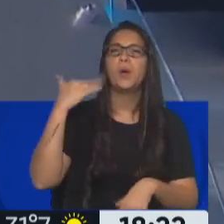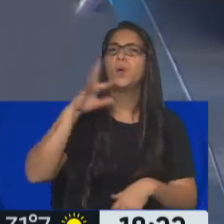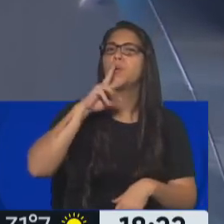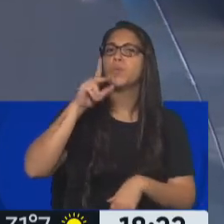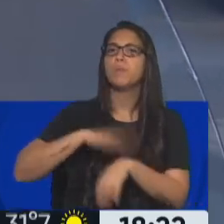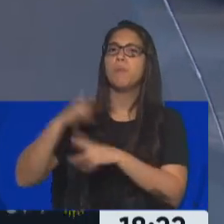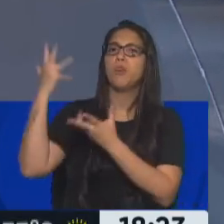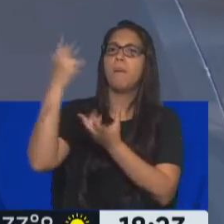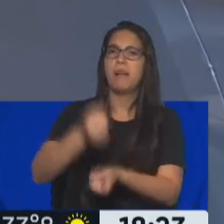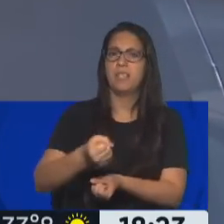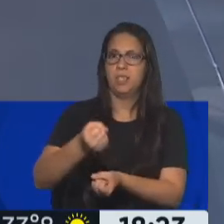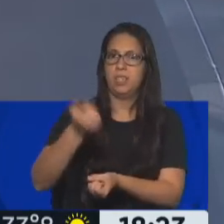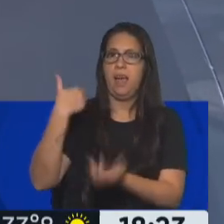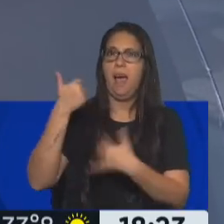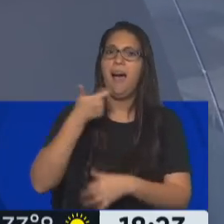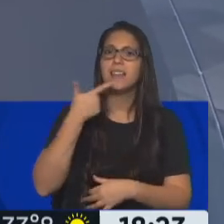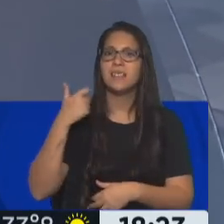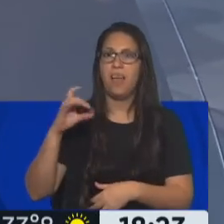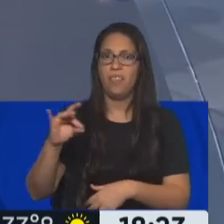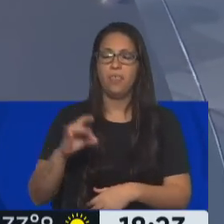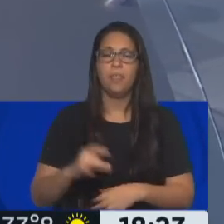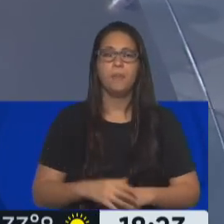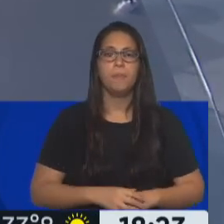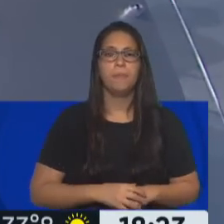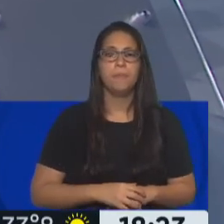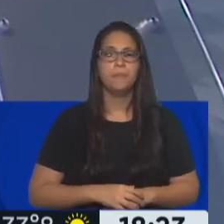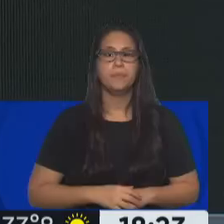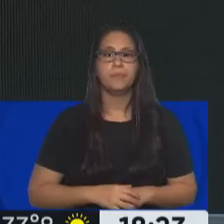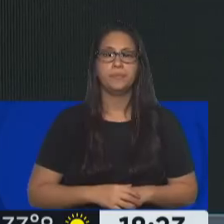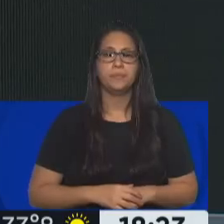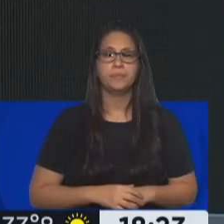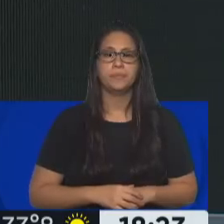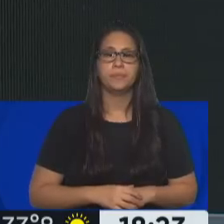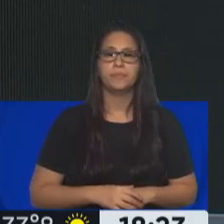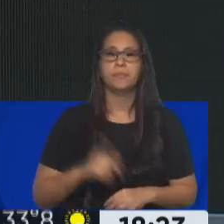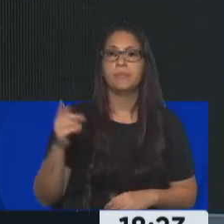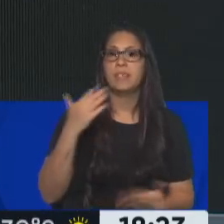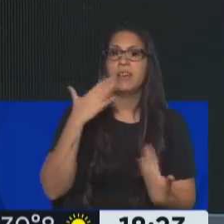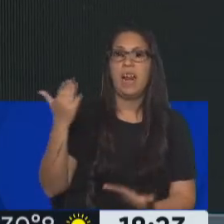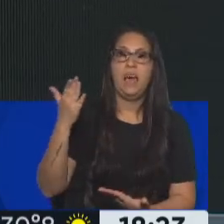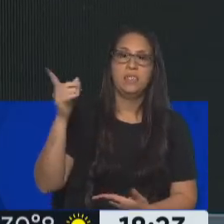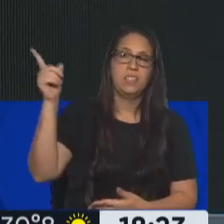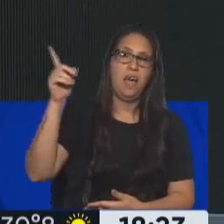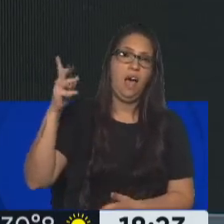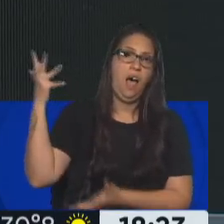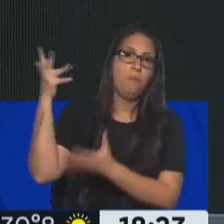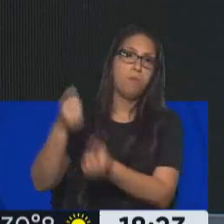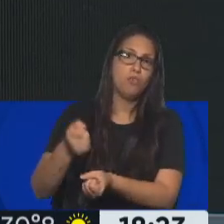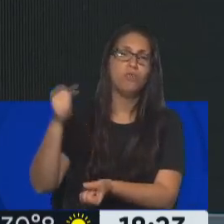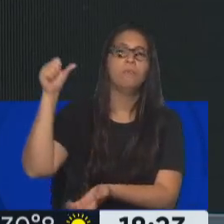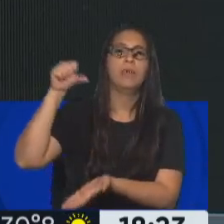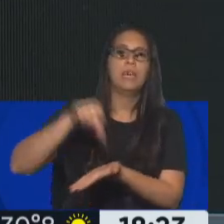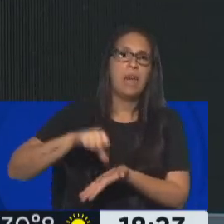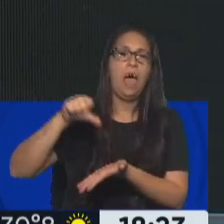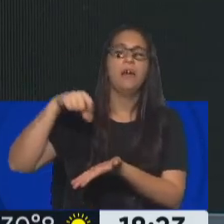ruso al gobierno de Bashar al-Assad y que fueron básicamente el dispositivo que permitió a Irán